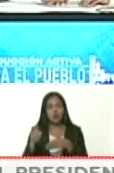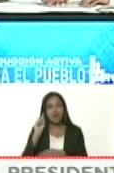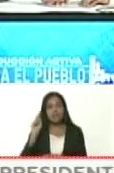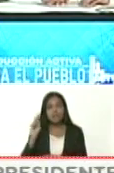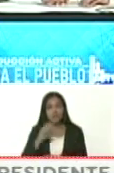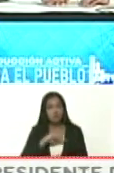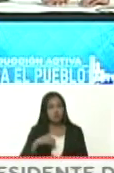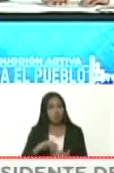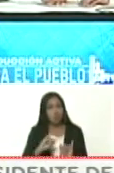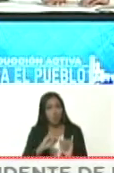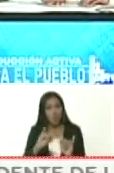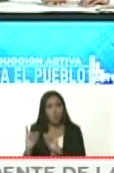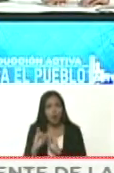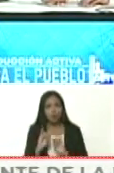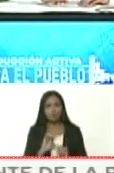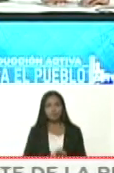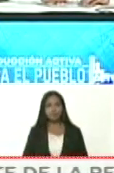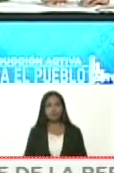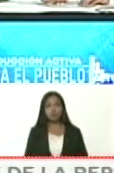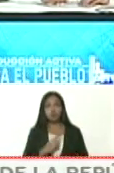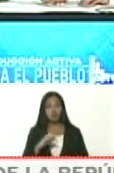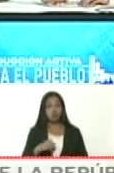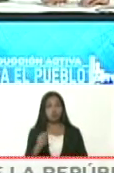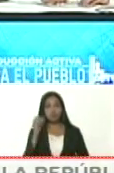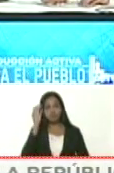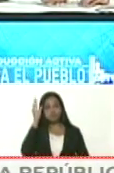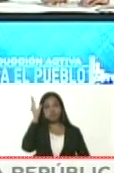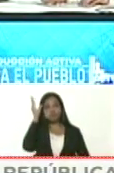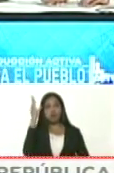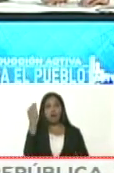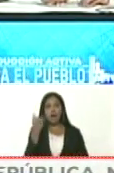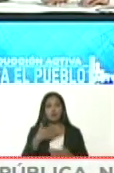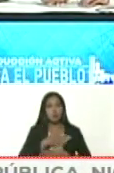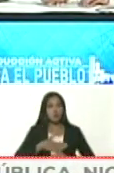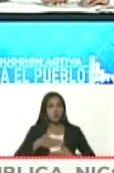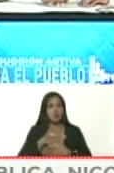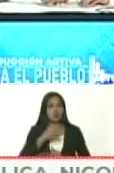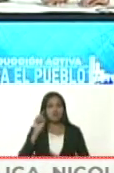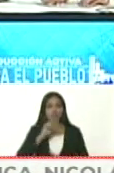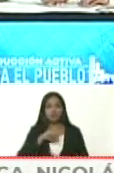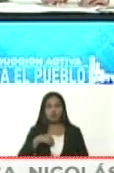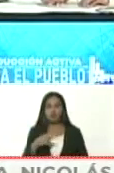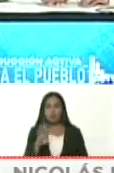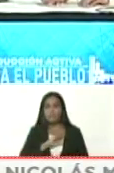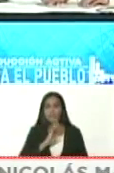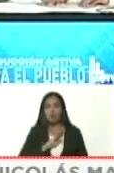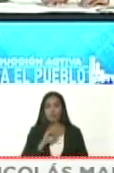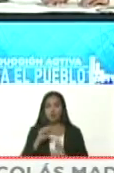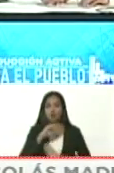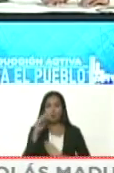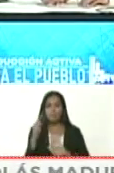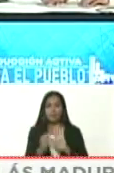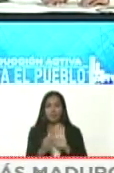industria. Tenemos capacidad para satisfacer la necesidad interna plena, completa.